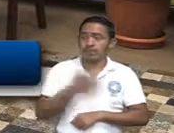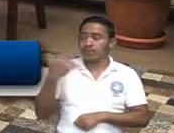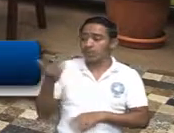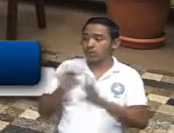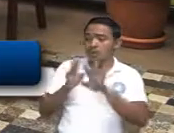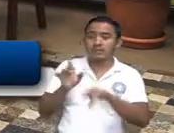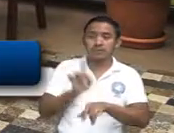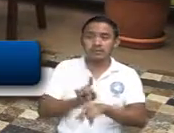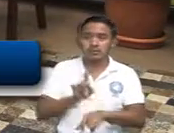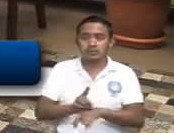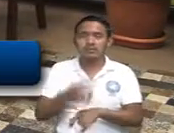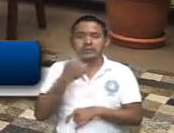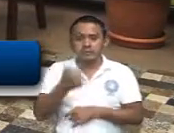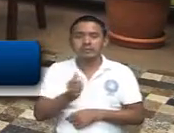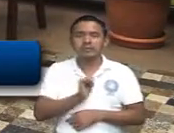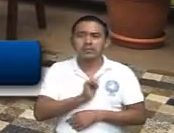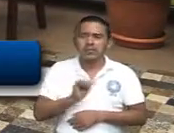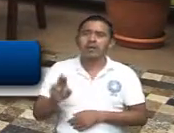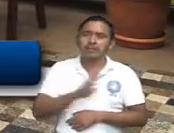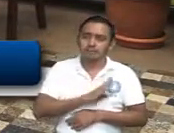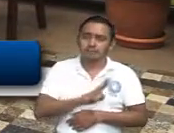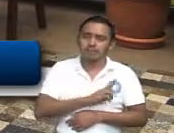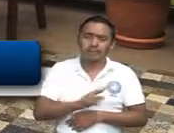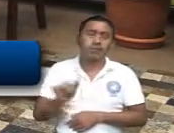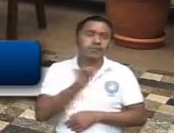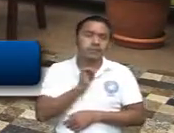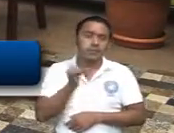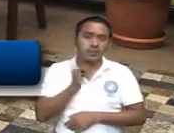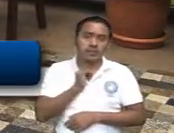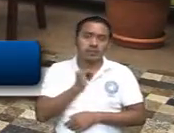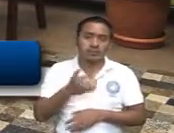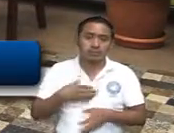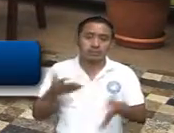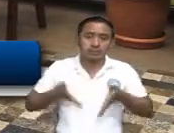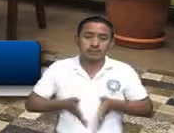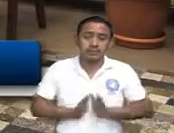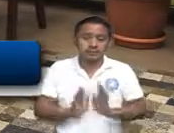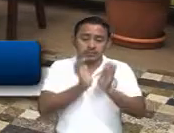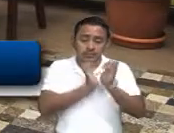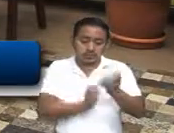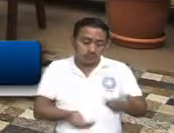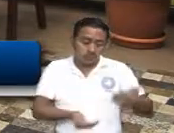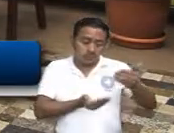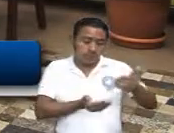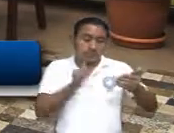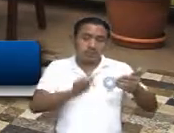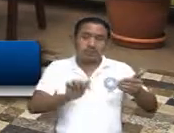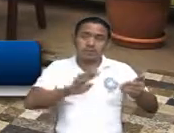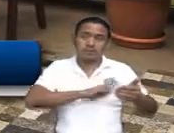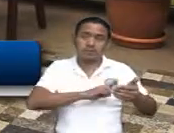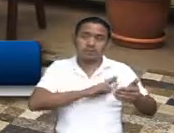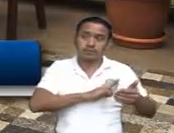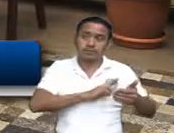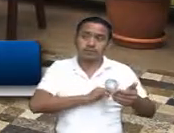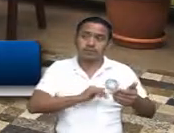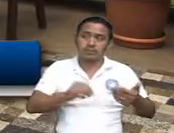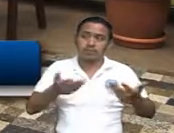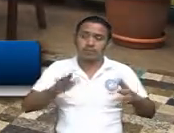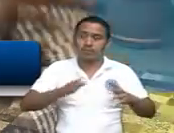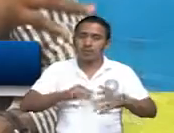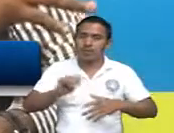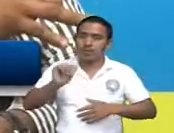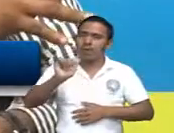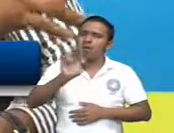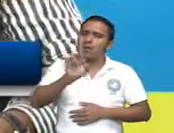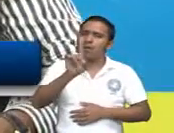se está haciendo esta prueba a los niños recién nacidos que nacen en el hospital del espai está esta prueba de auto metría si no me quieren o